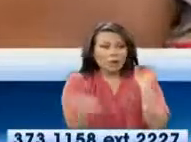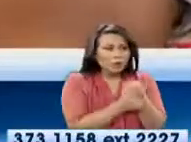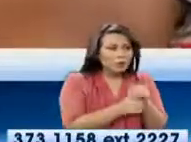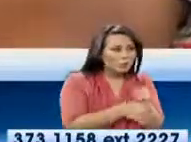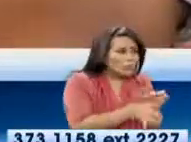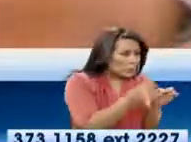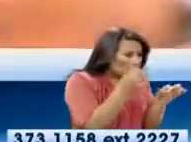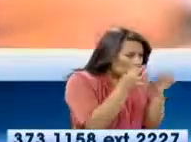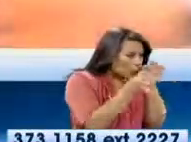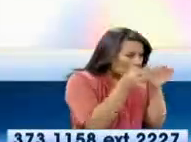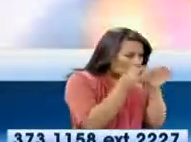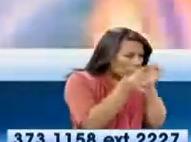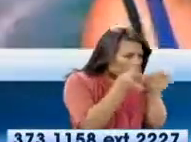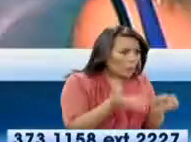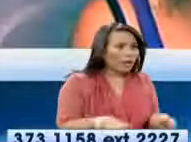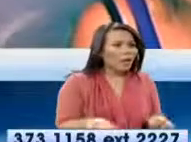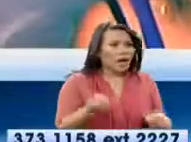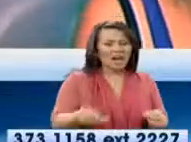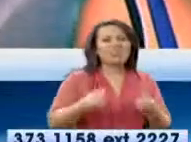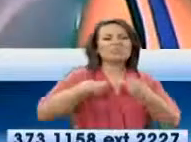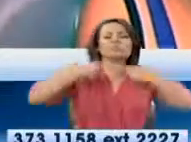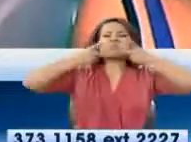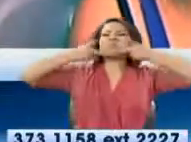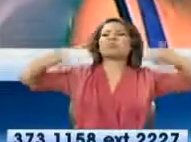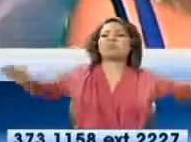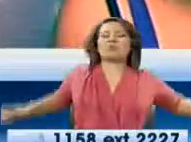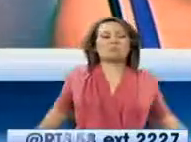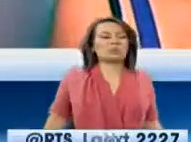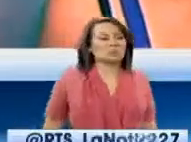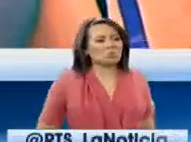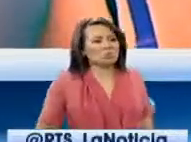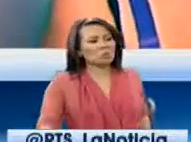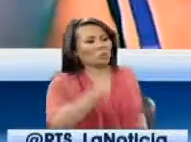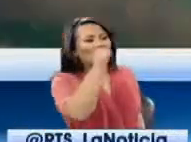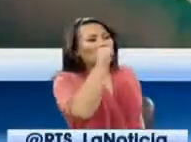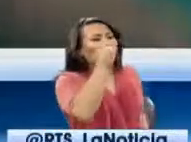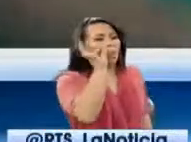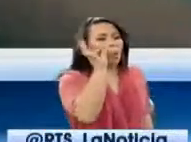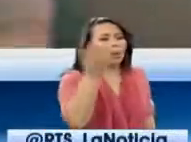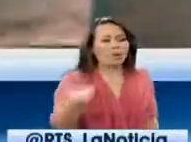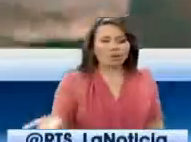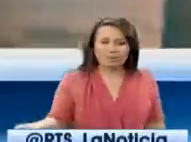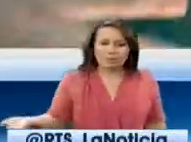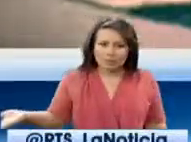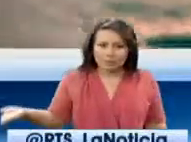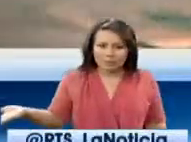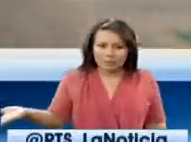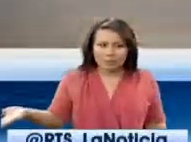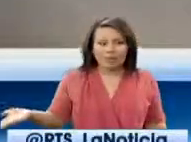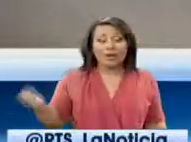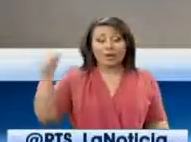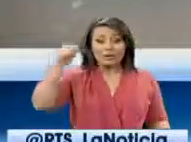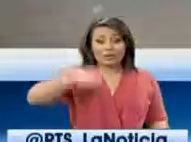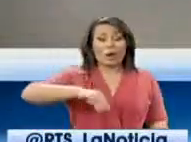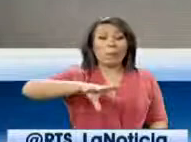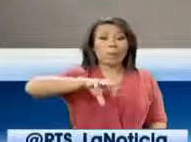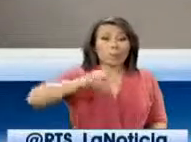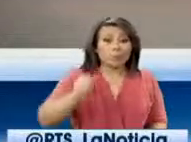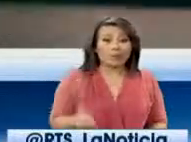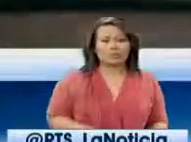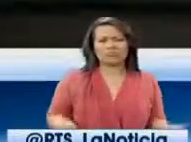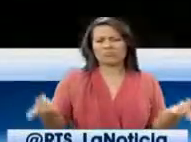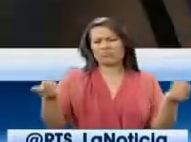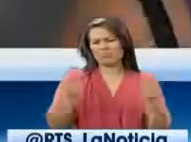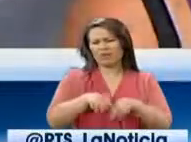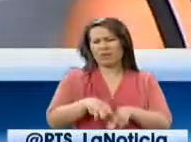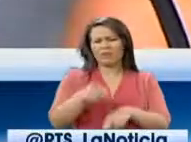fumar, pero ahora ya no. También dicen que los militares salgan a las calles, ya que los robos son comunes para propios y